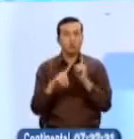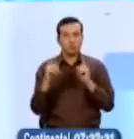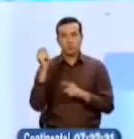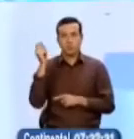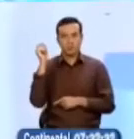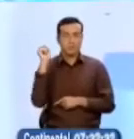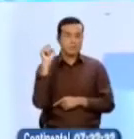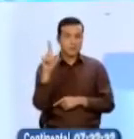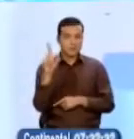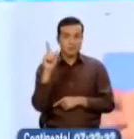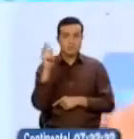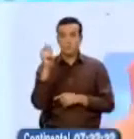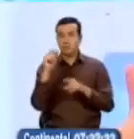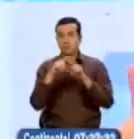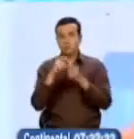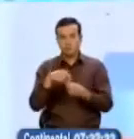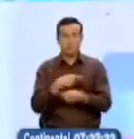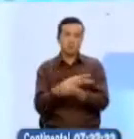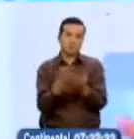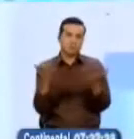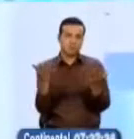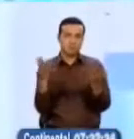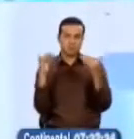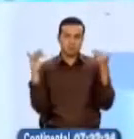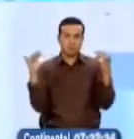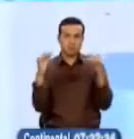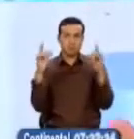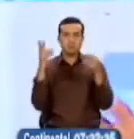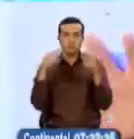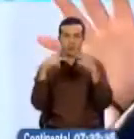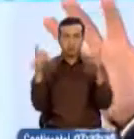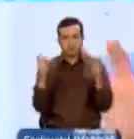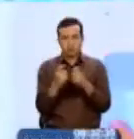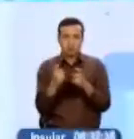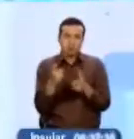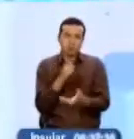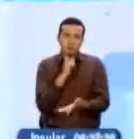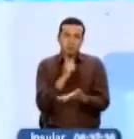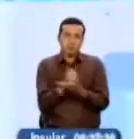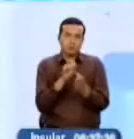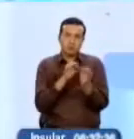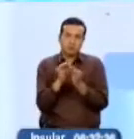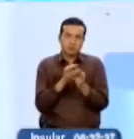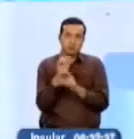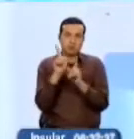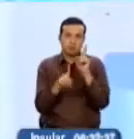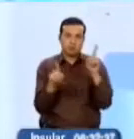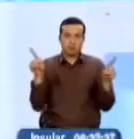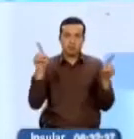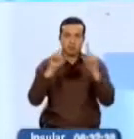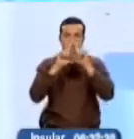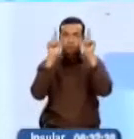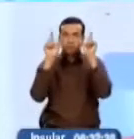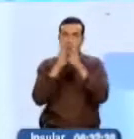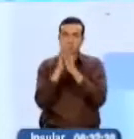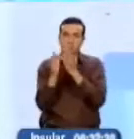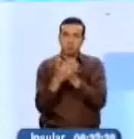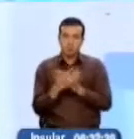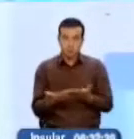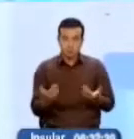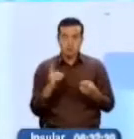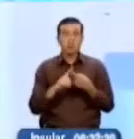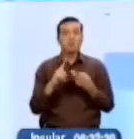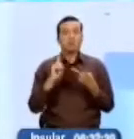y el costo de distribución en un mercado pequeño pero esa por lo menos es la explicación que dan las editoriales pero